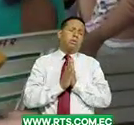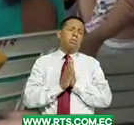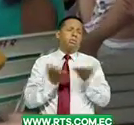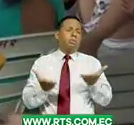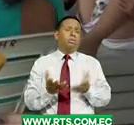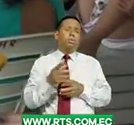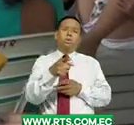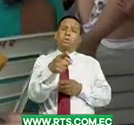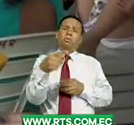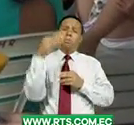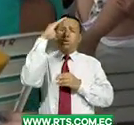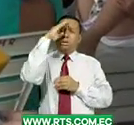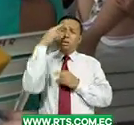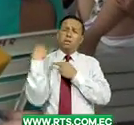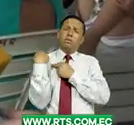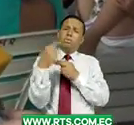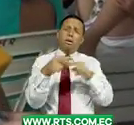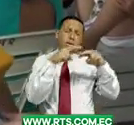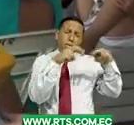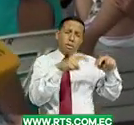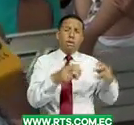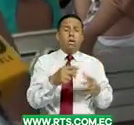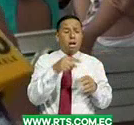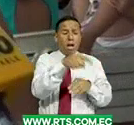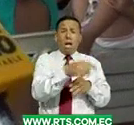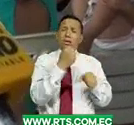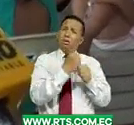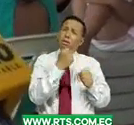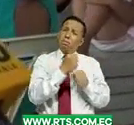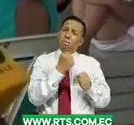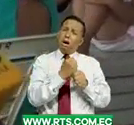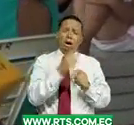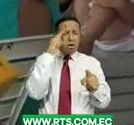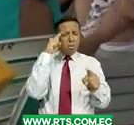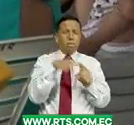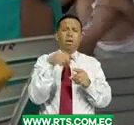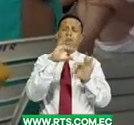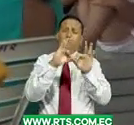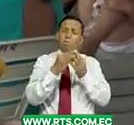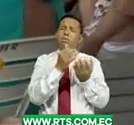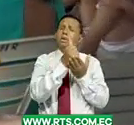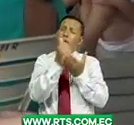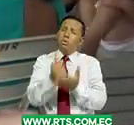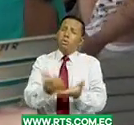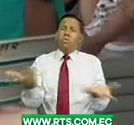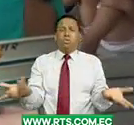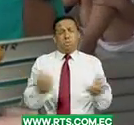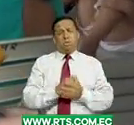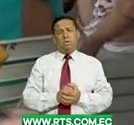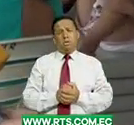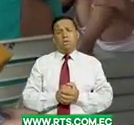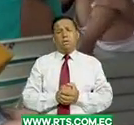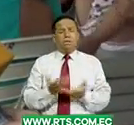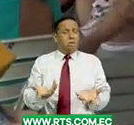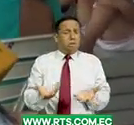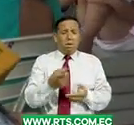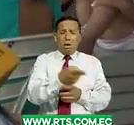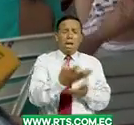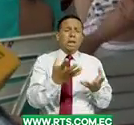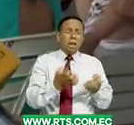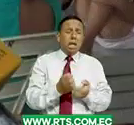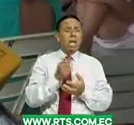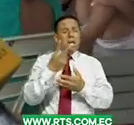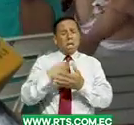hijos, él quería trabajar para comprarles algo a los hijos. Y ha hecho un pedido de plan de Claro, entonces, para darle un teléfono a la hijita, todo